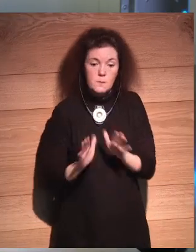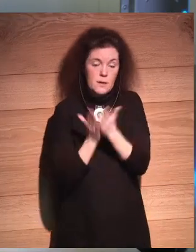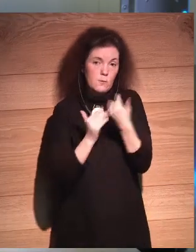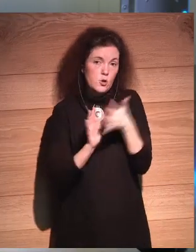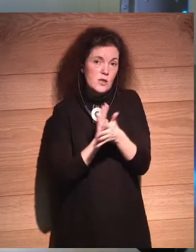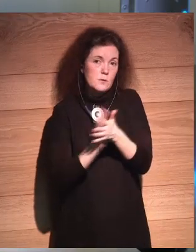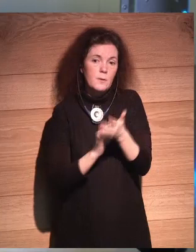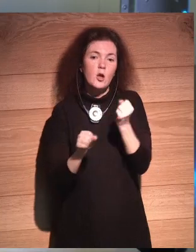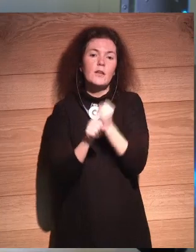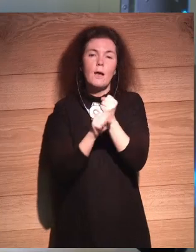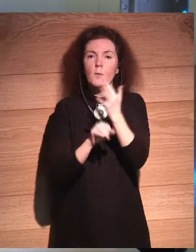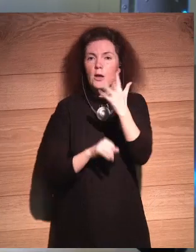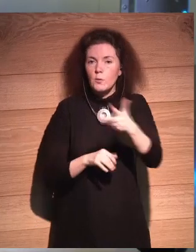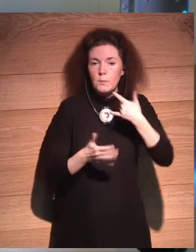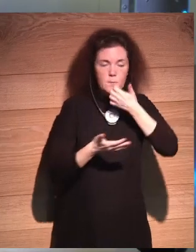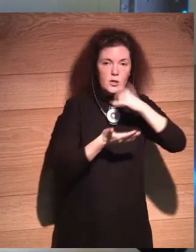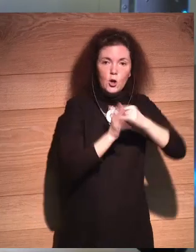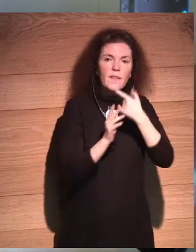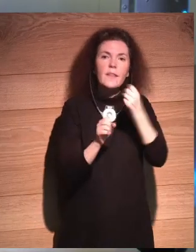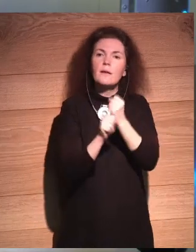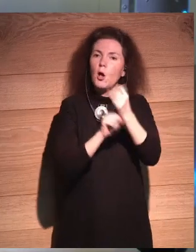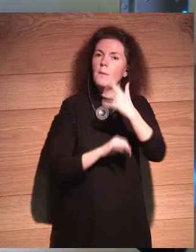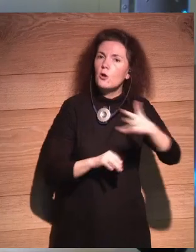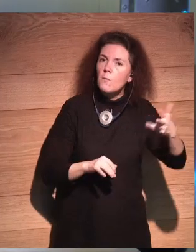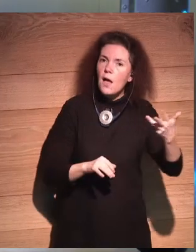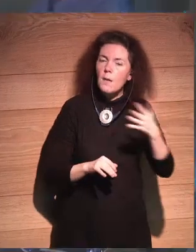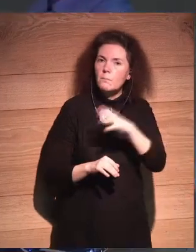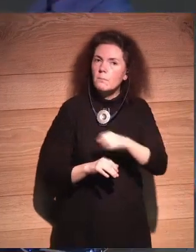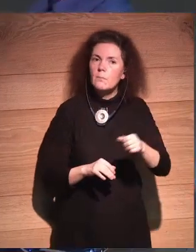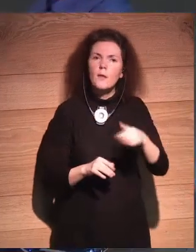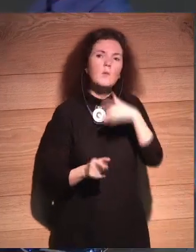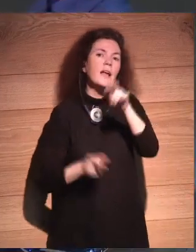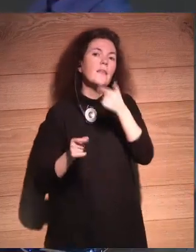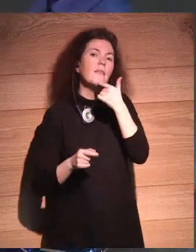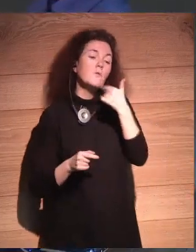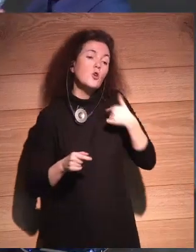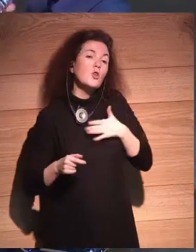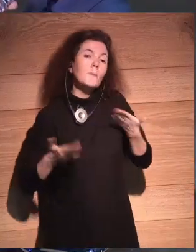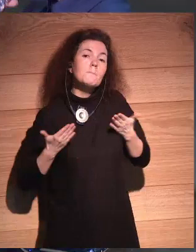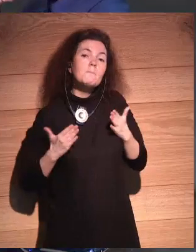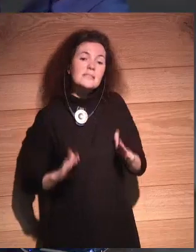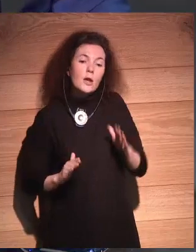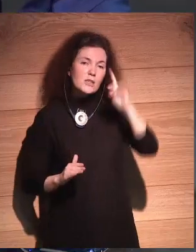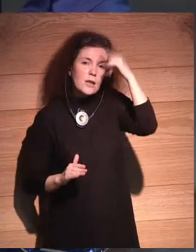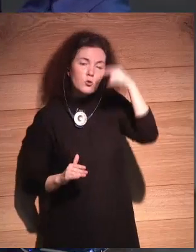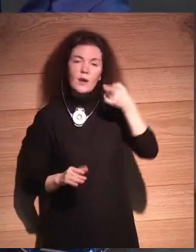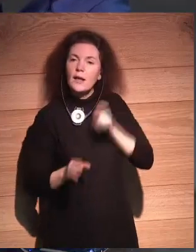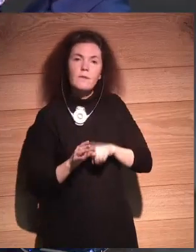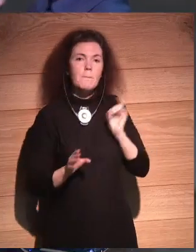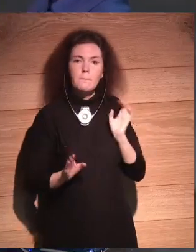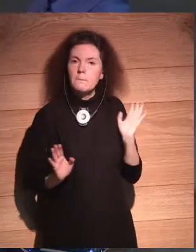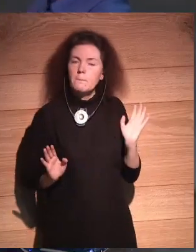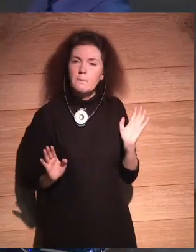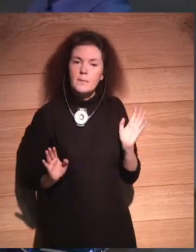que nos roban trabajos, por ejemplo, la tecnología. Hay gente que dice, bueno, quiero que mis hijos no sean parte de esta cultura.